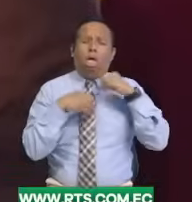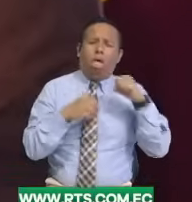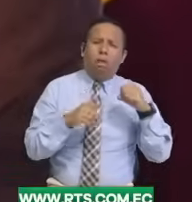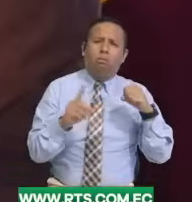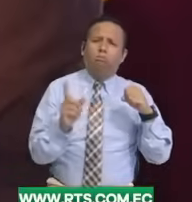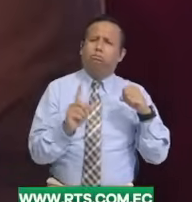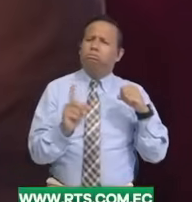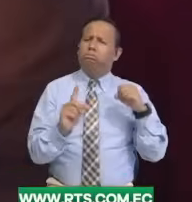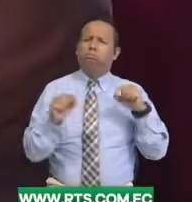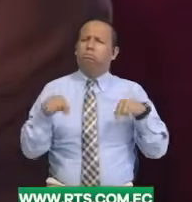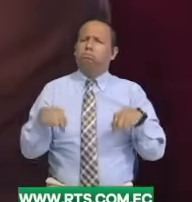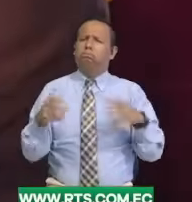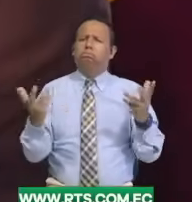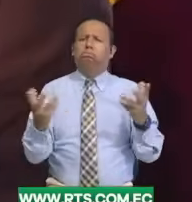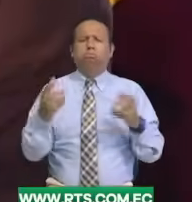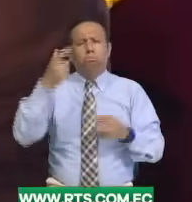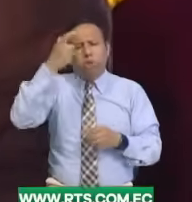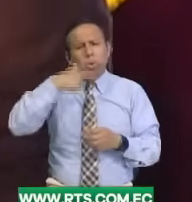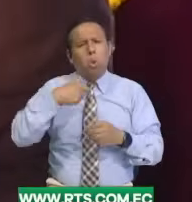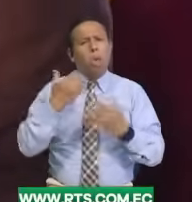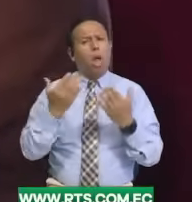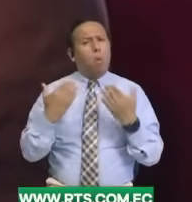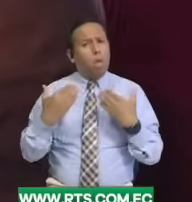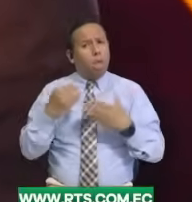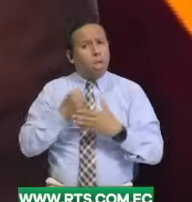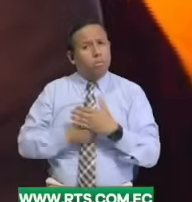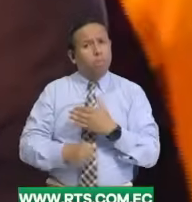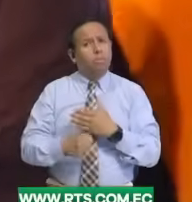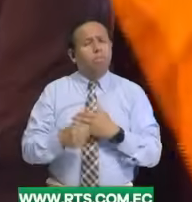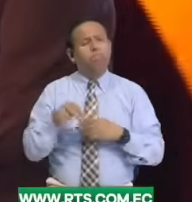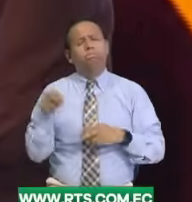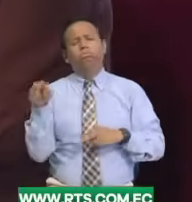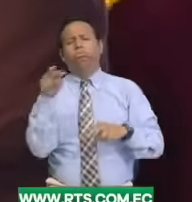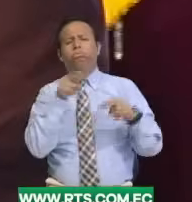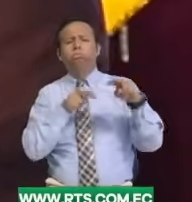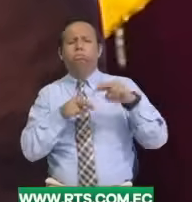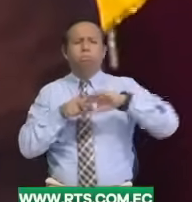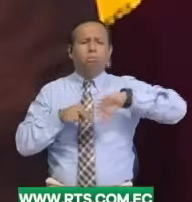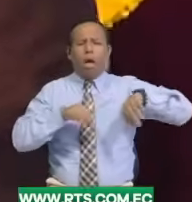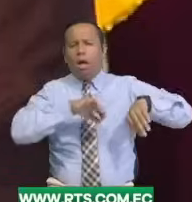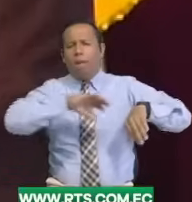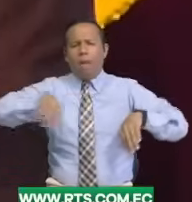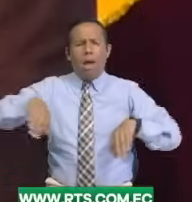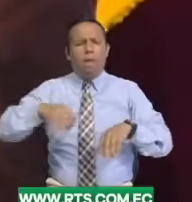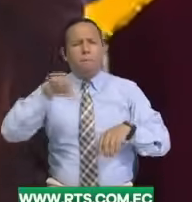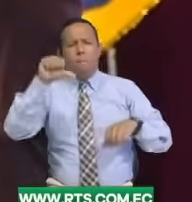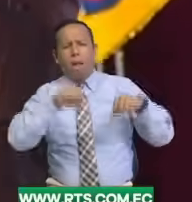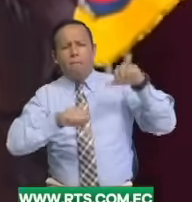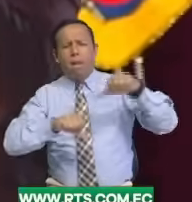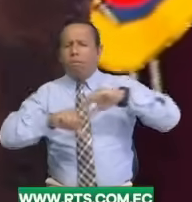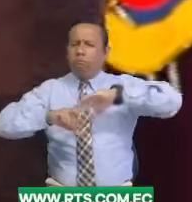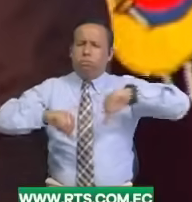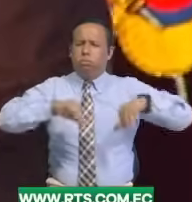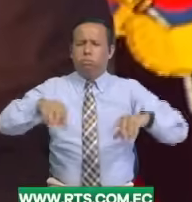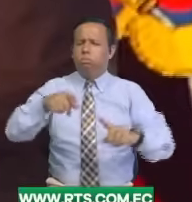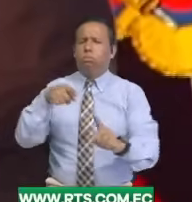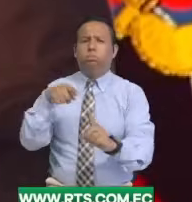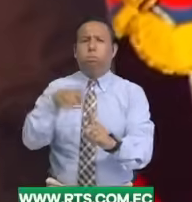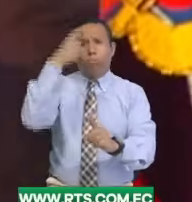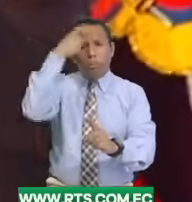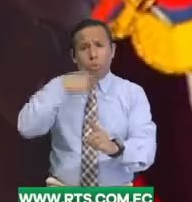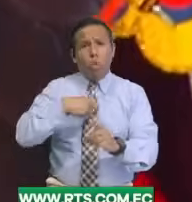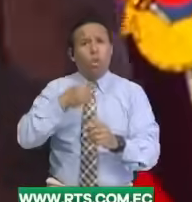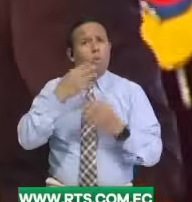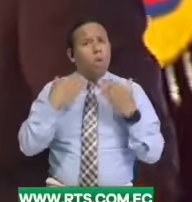guayaco percibe y en el caminar saca a los falsos, mentirosos y ambiciosos. El guayaco es inteligente, no es bobo,